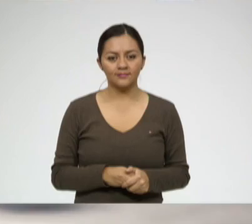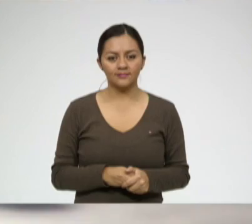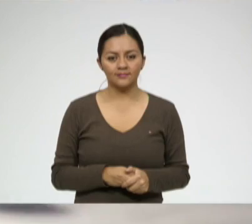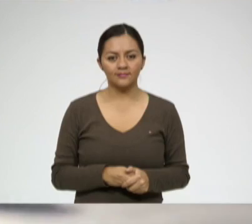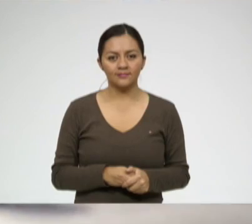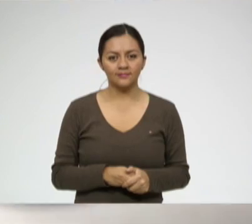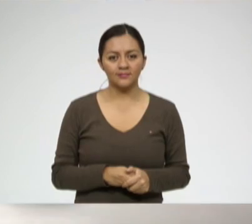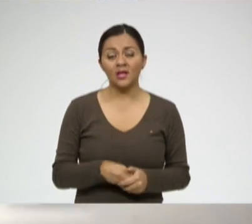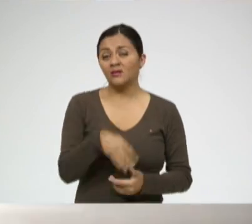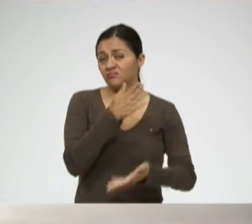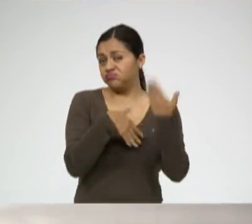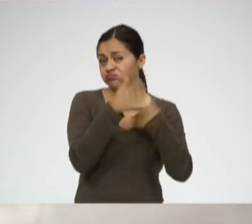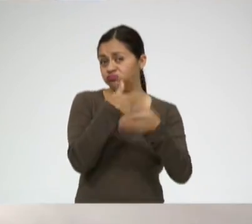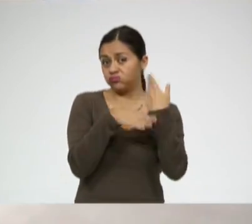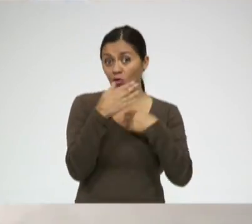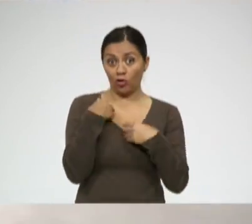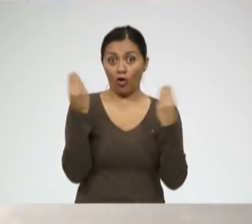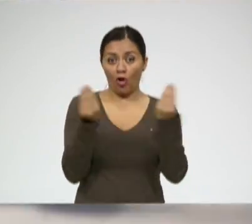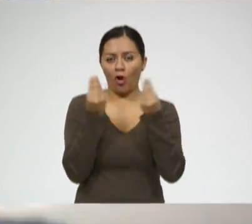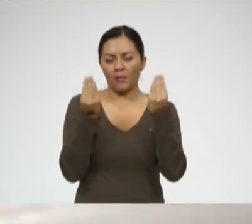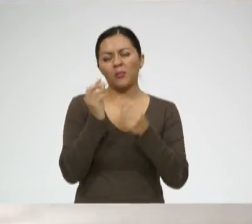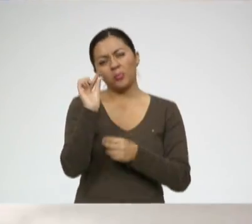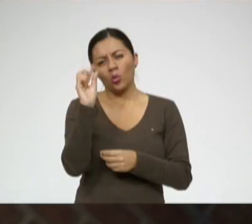Tuve una adolescencia bastante complicada.